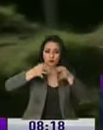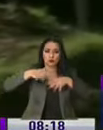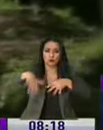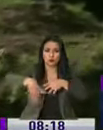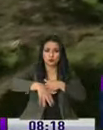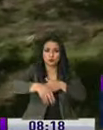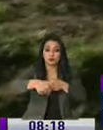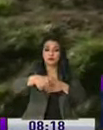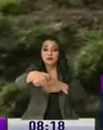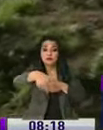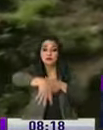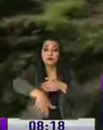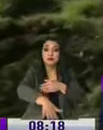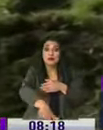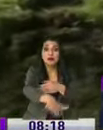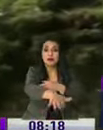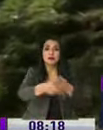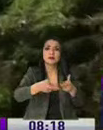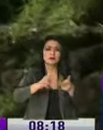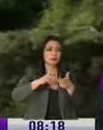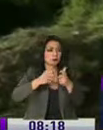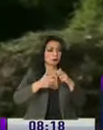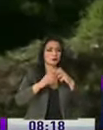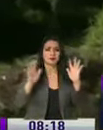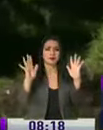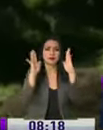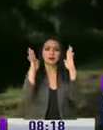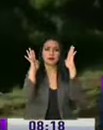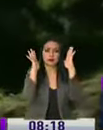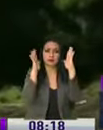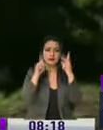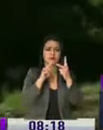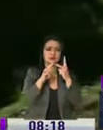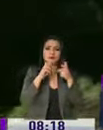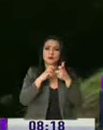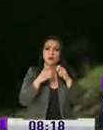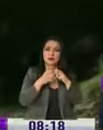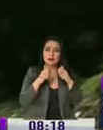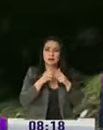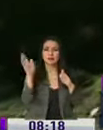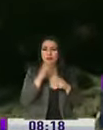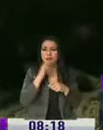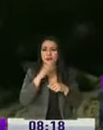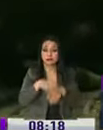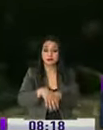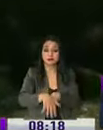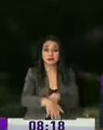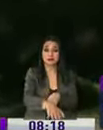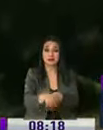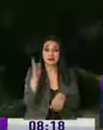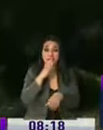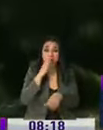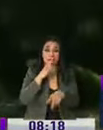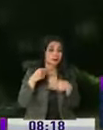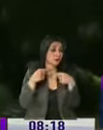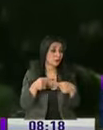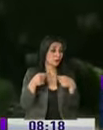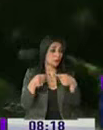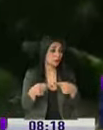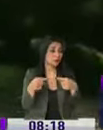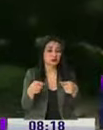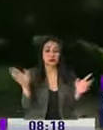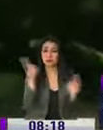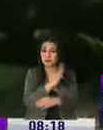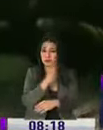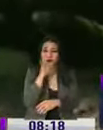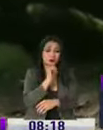conlinando con la quebrada, tenemos el problema de árboles, del problema de lo que son los malos olores que salen todos los días, que es un mal olor